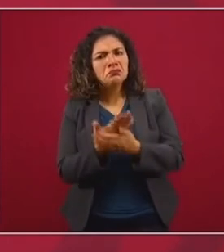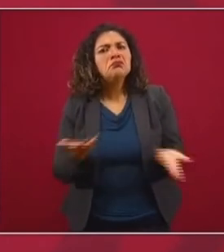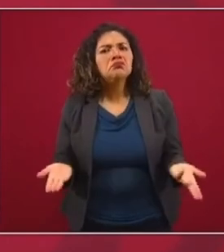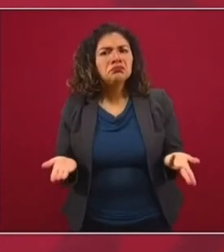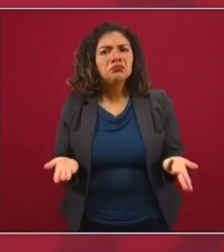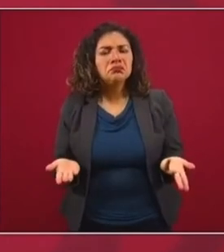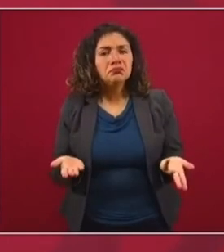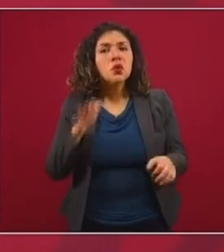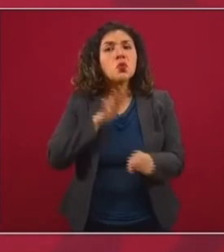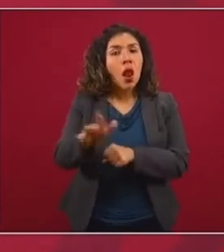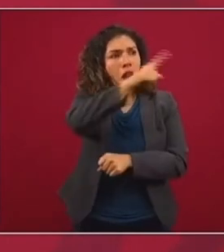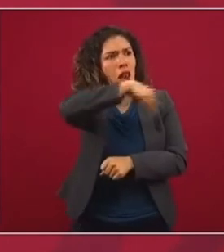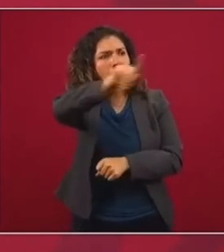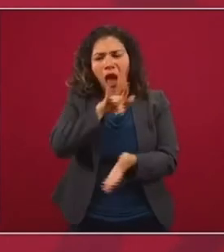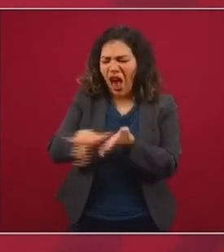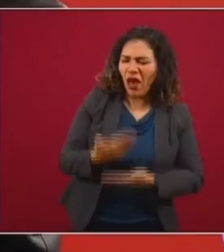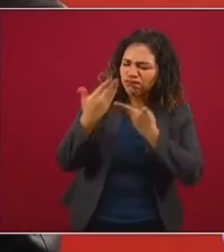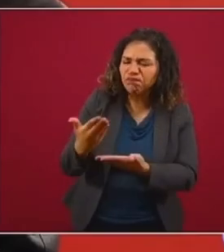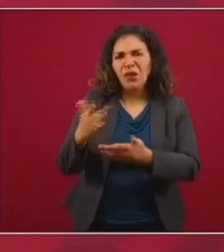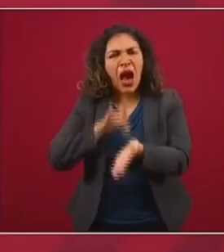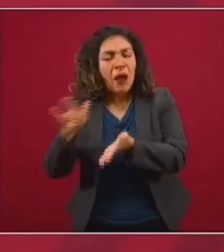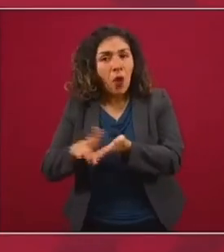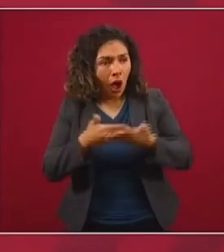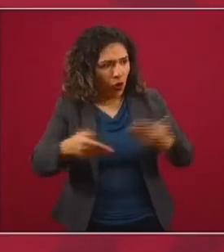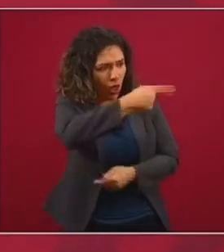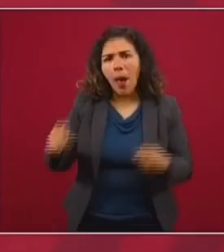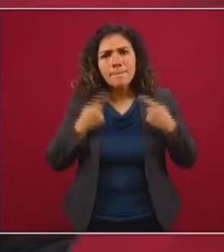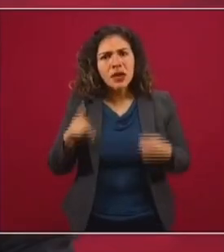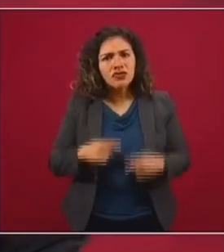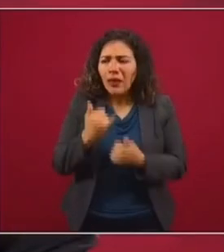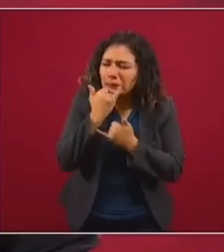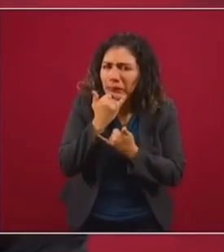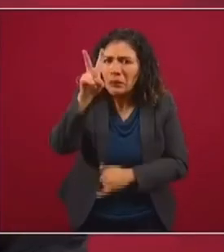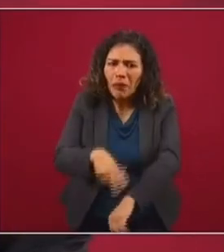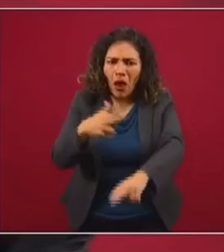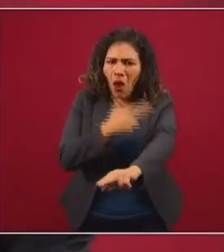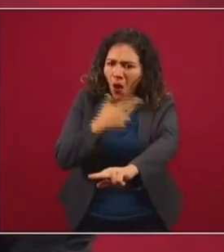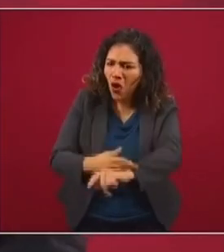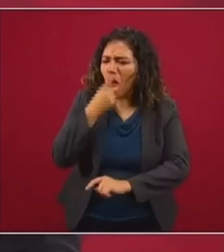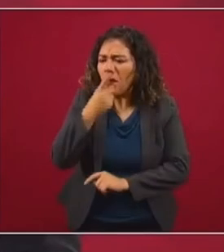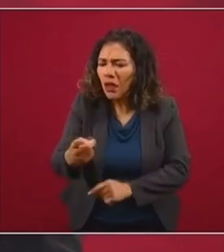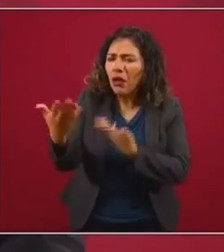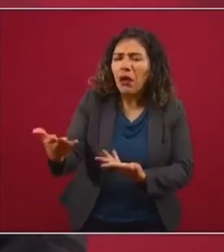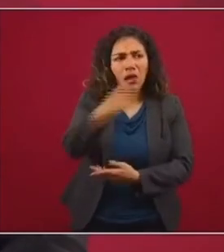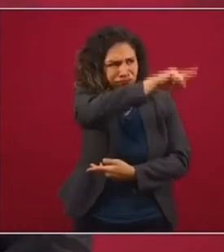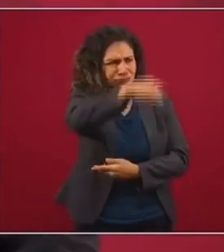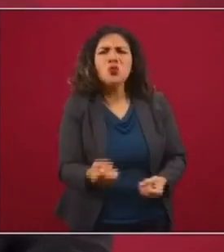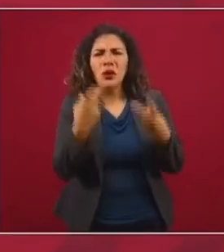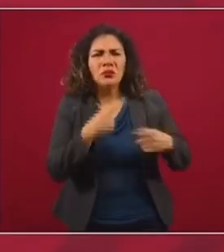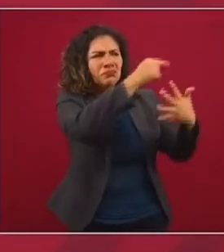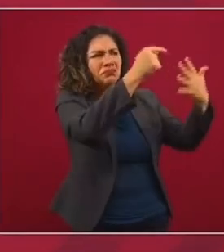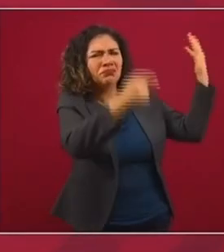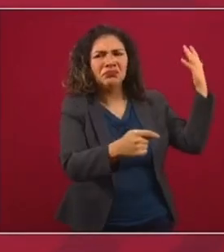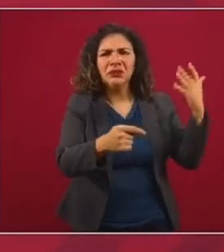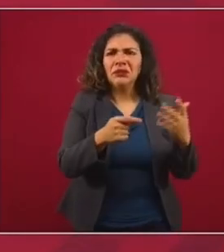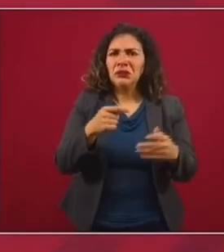que los que apoyaban el modelo neoliberal ofrezcan una disculpa, que con honestidad digan los intelectuales